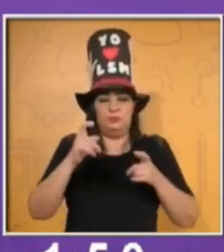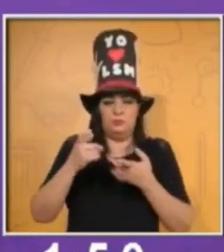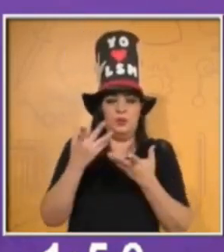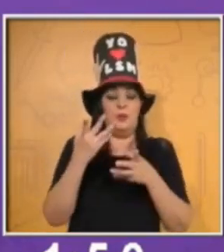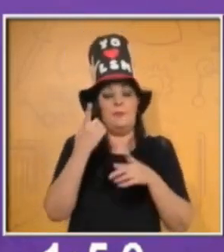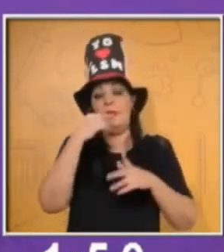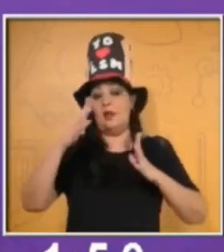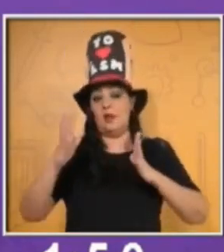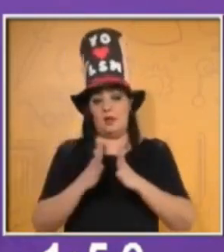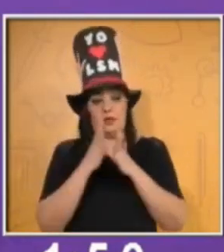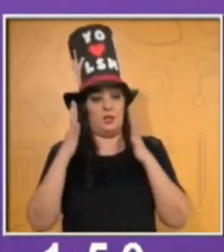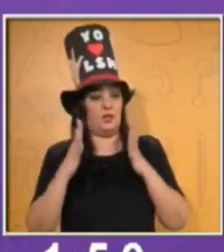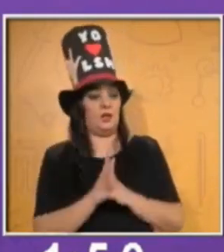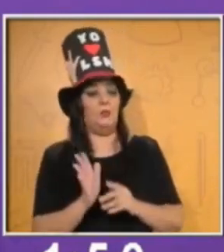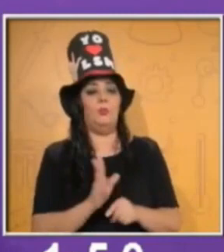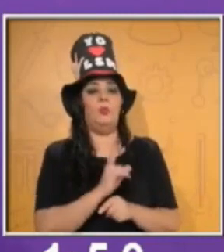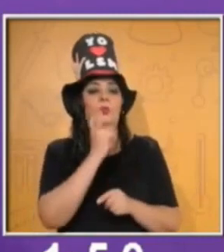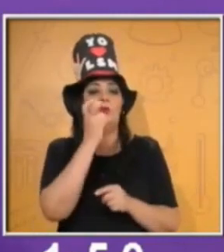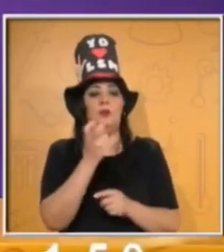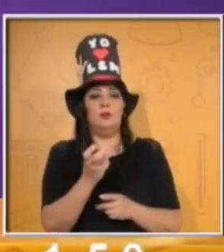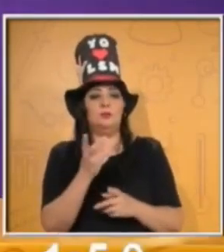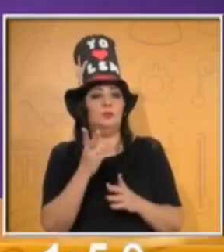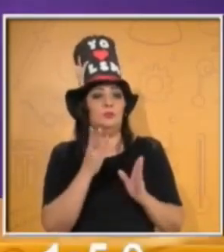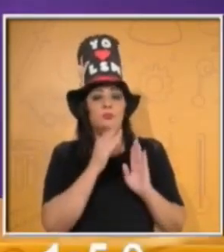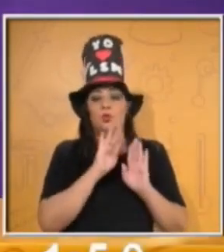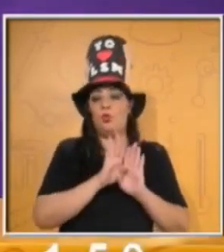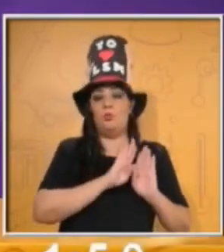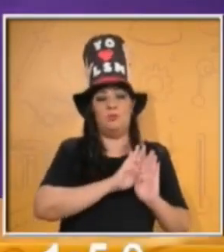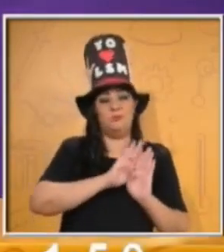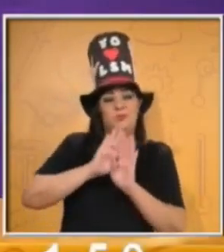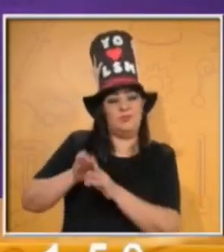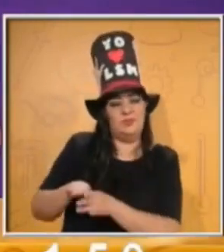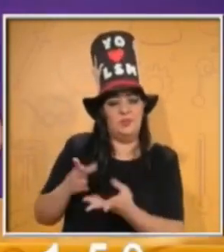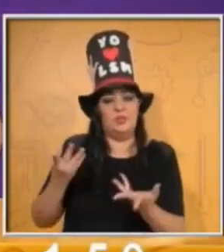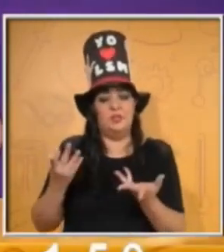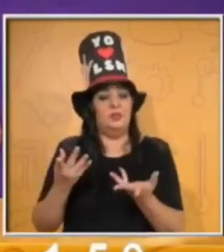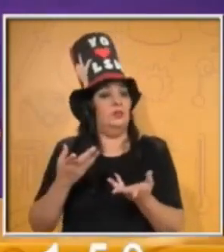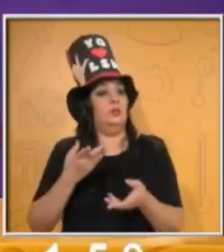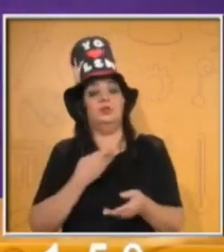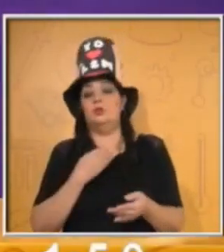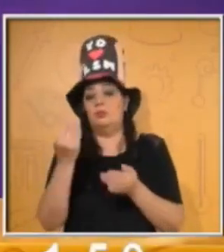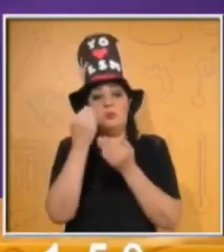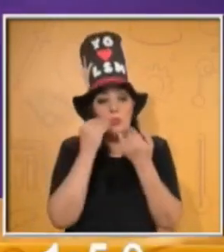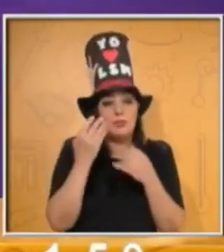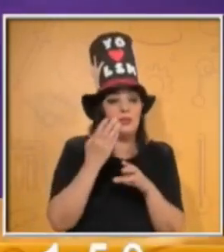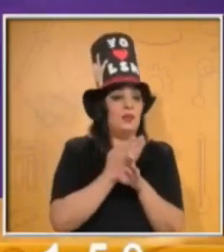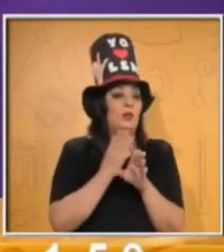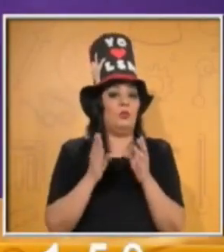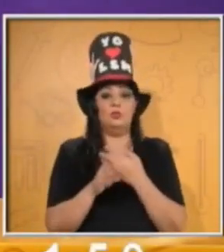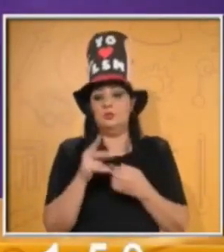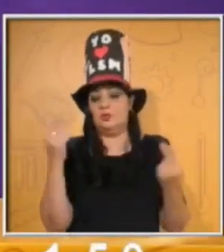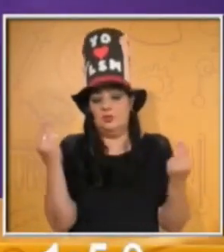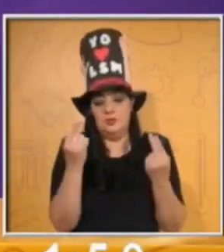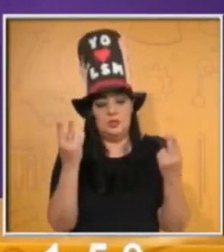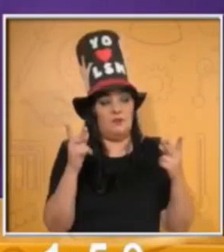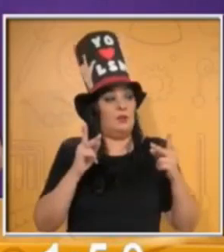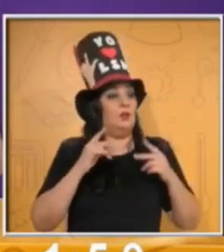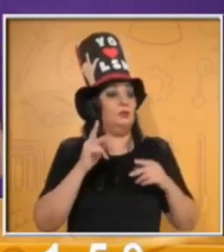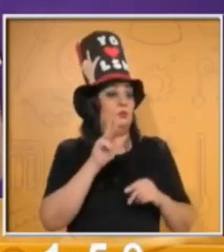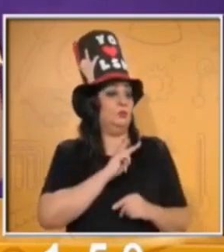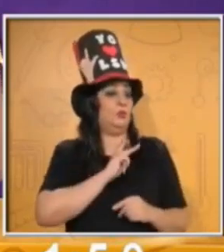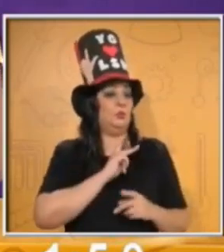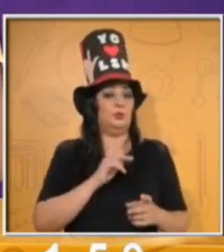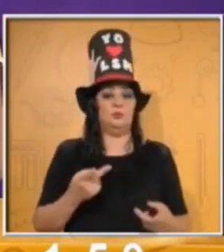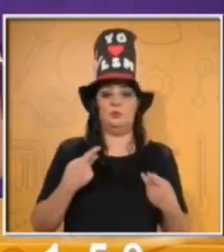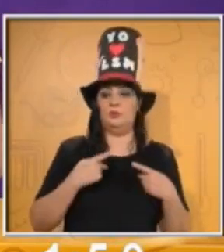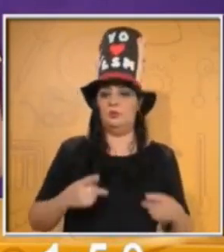refiere a alimentación y sustento de sus propios países, de tal manera que México apoyó